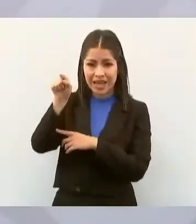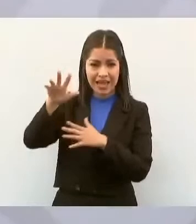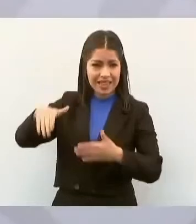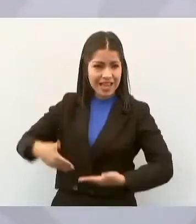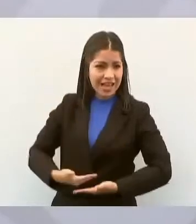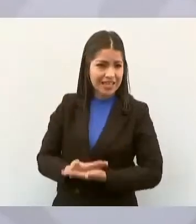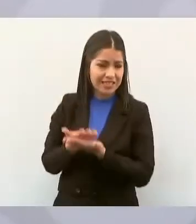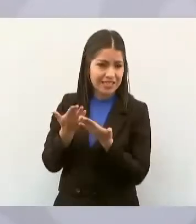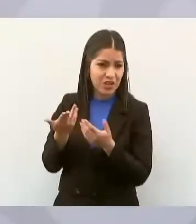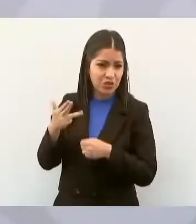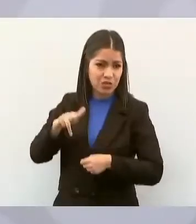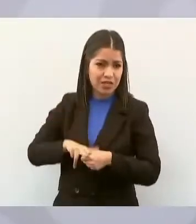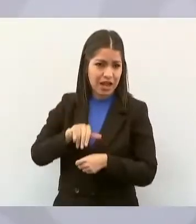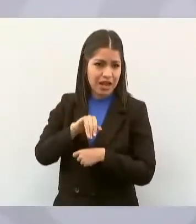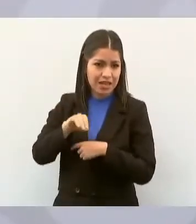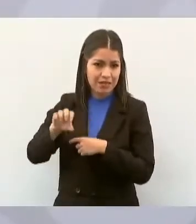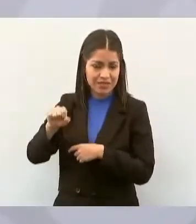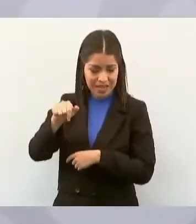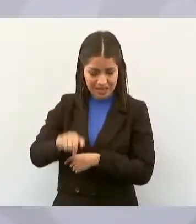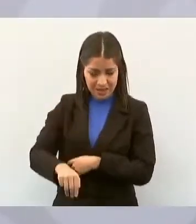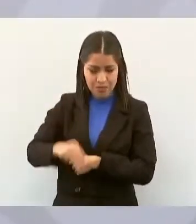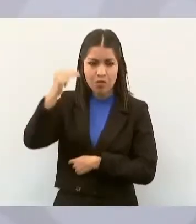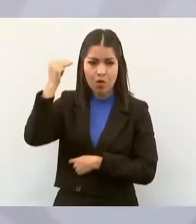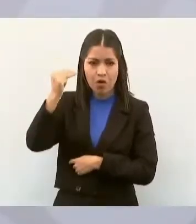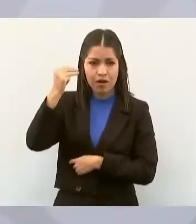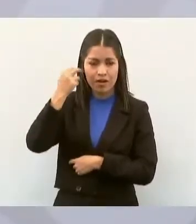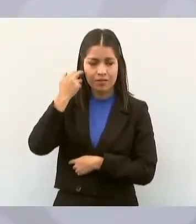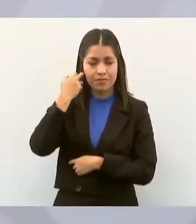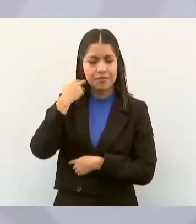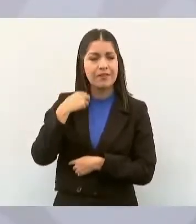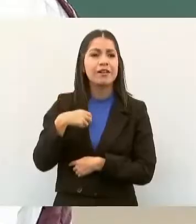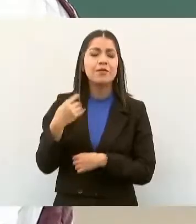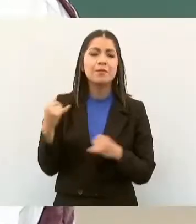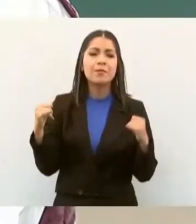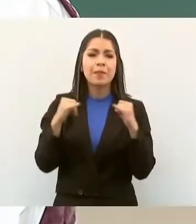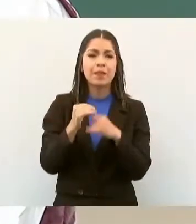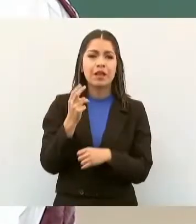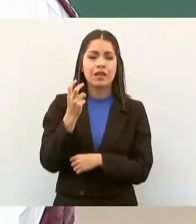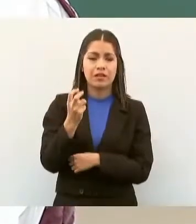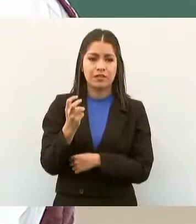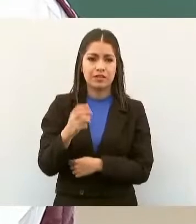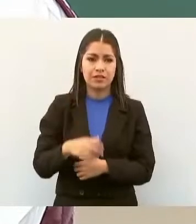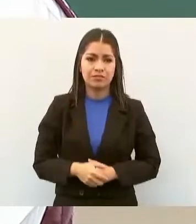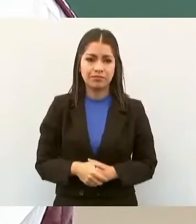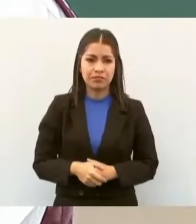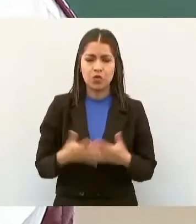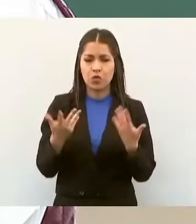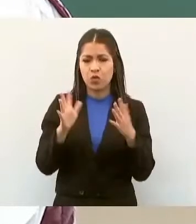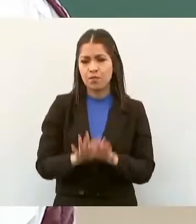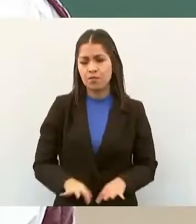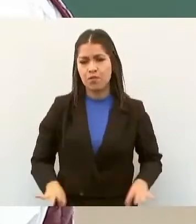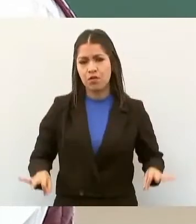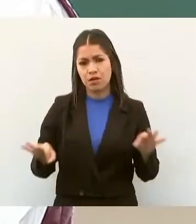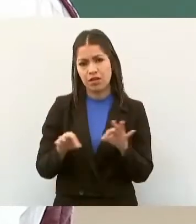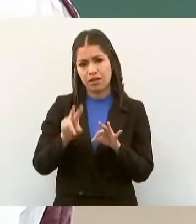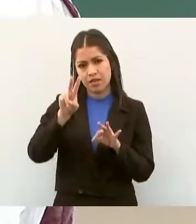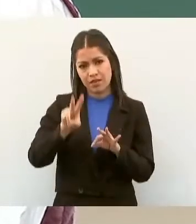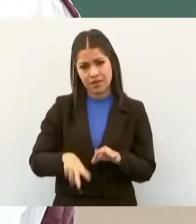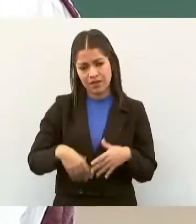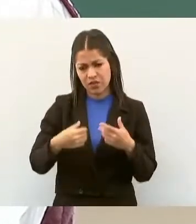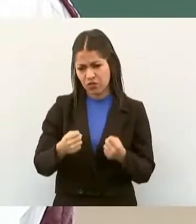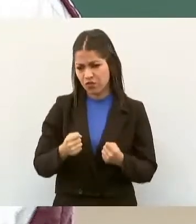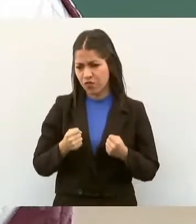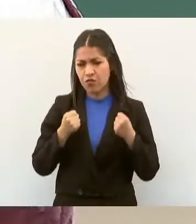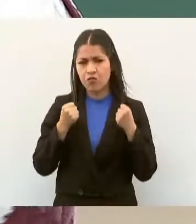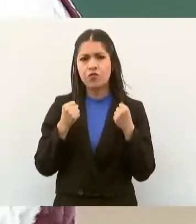1976 en el IMSS, en Nocupétaro, en Morelia. Esta institución tan ejemplar, tan fuerte,